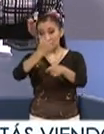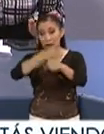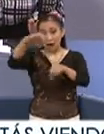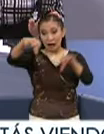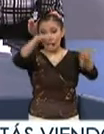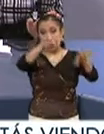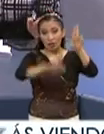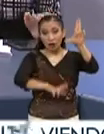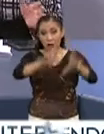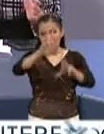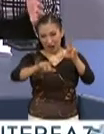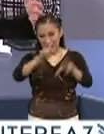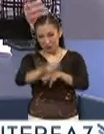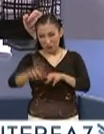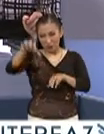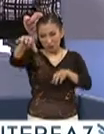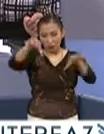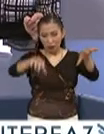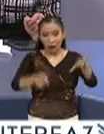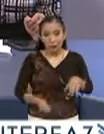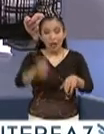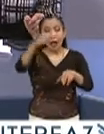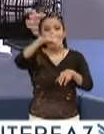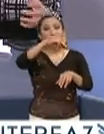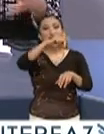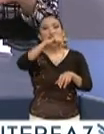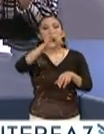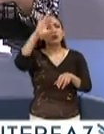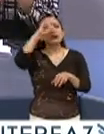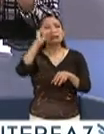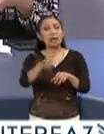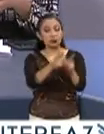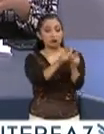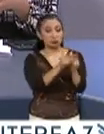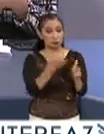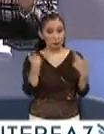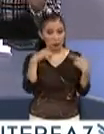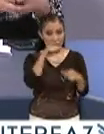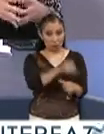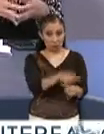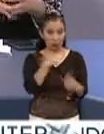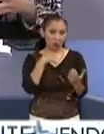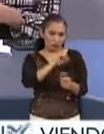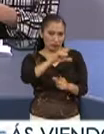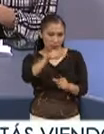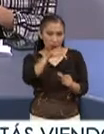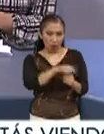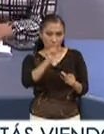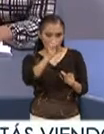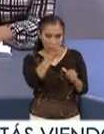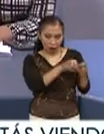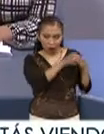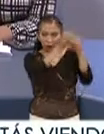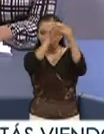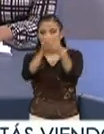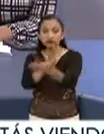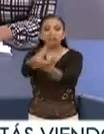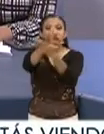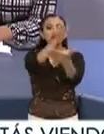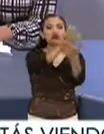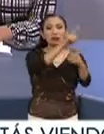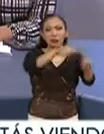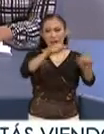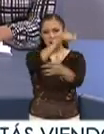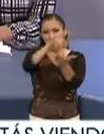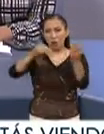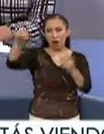algunas normales rurales y se formaron las misiones culturales, que eran grupos de maestros o profesionistas y técnicos que se dirigieron hasta